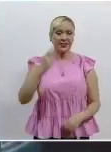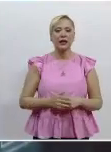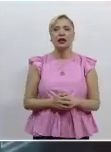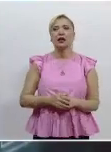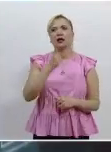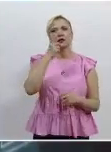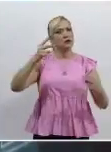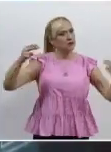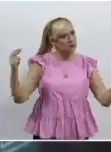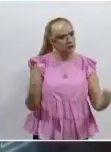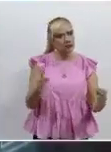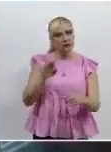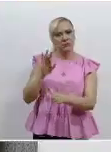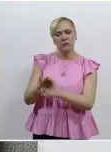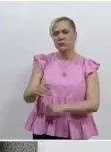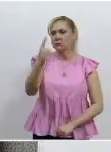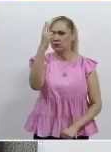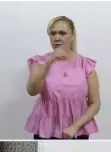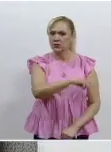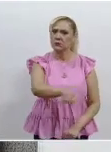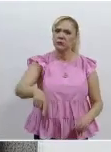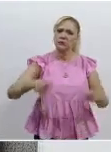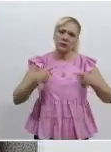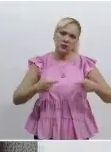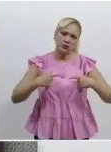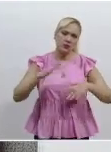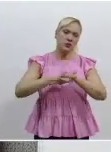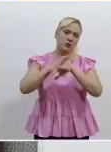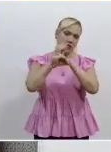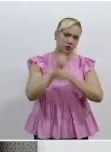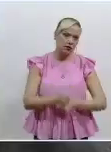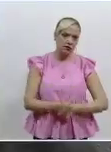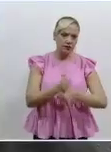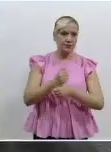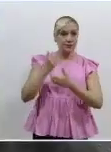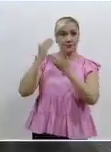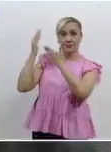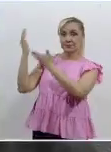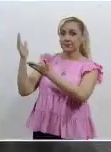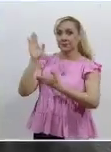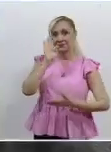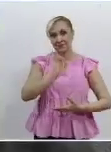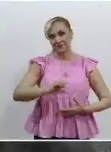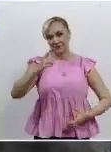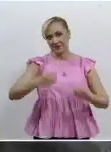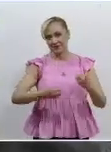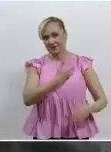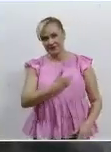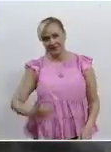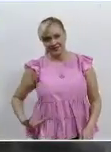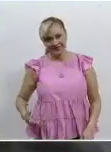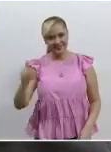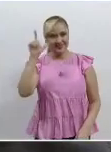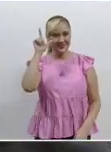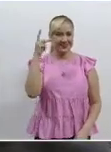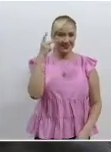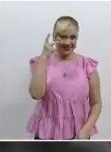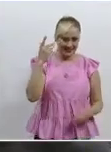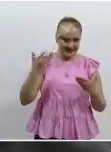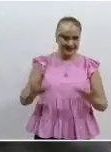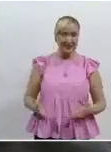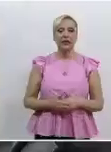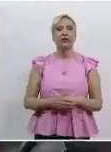los más necesitados. La ministra presidenta de la Suprema Corte de Justicia y del Consejo de la Judicatura Federal, Norma Lucía